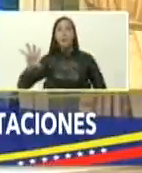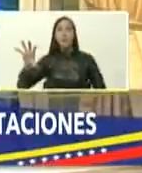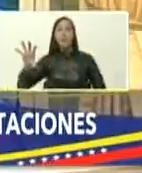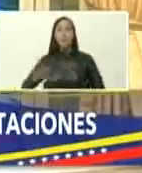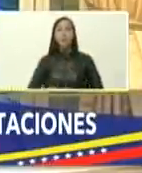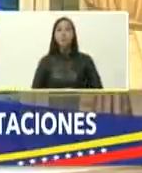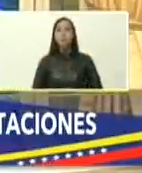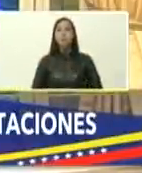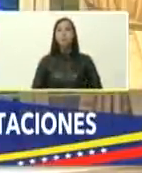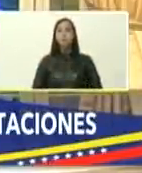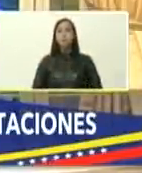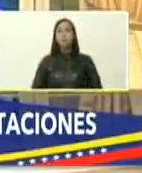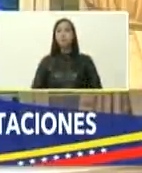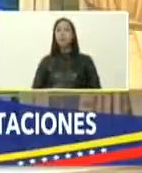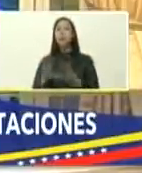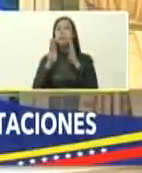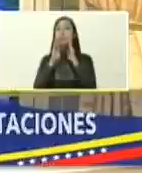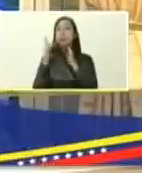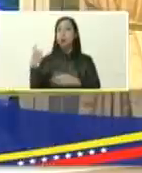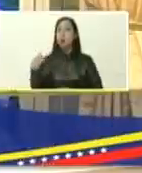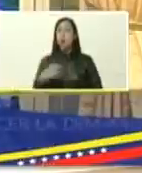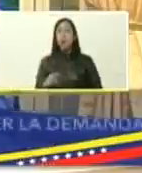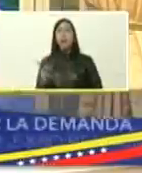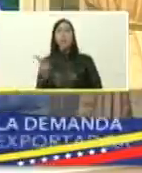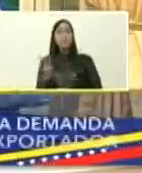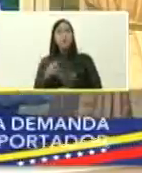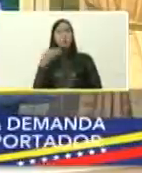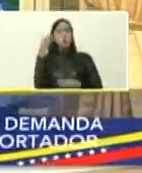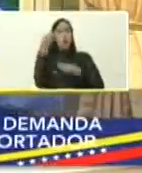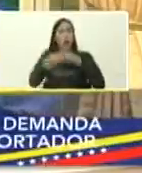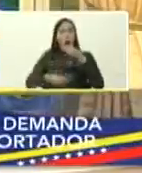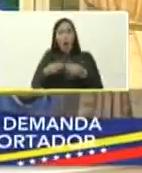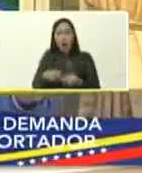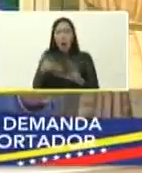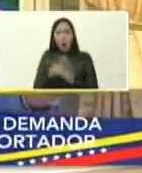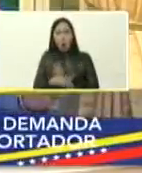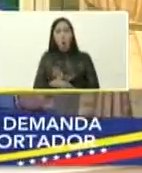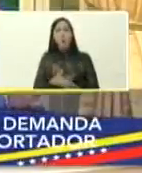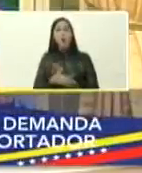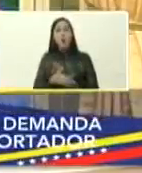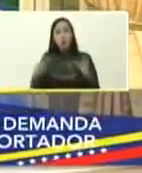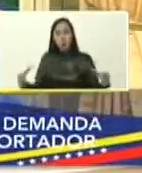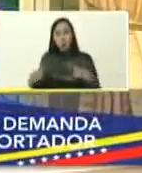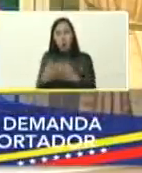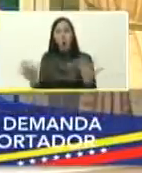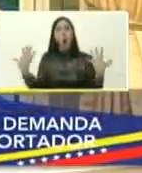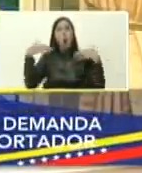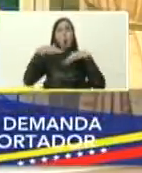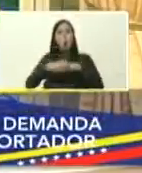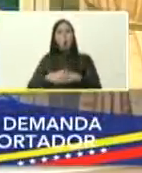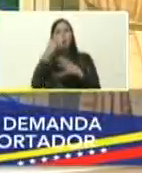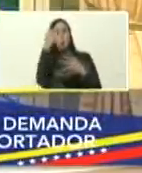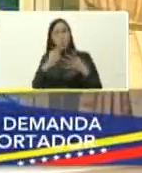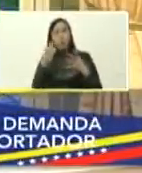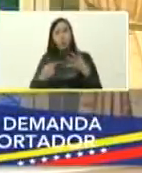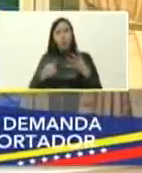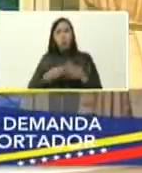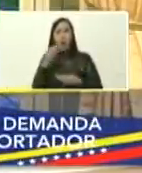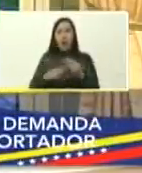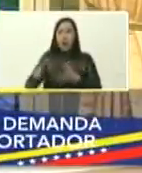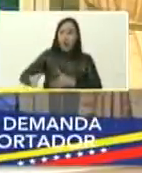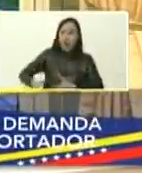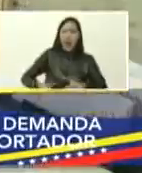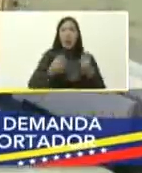Los grandes beneficios que tiene que Venezuela construya una red muy diversa de caminos